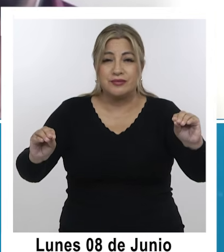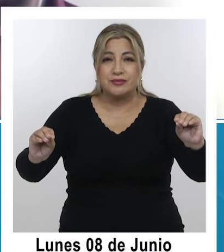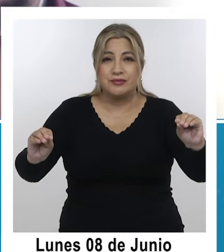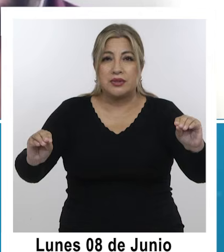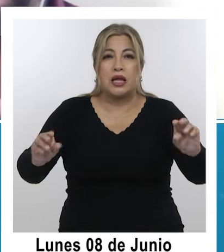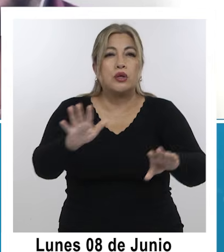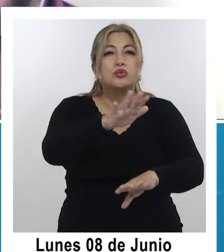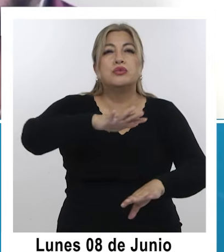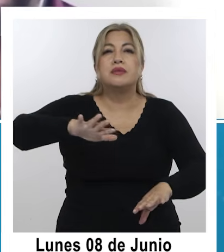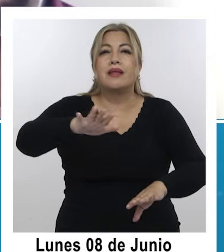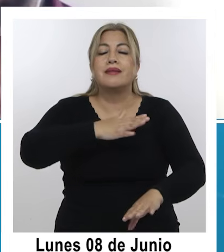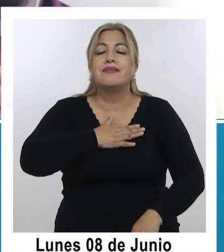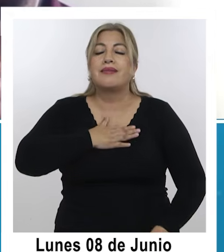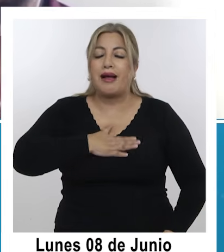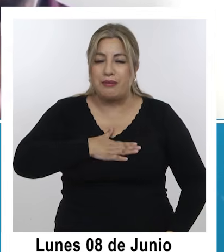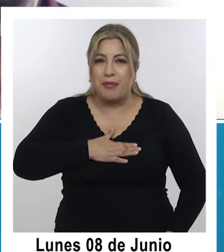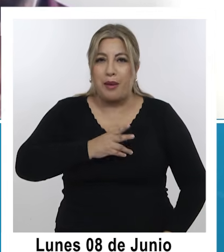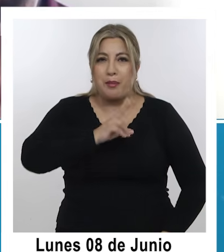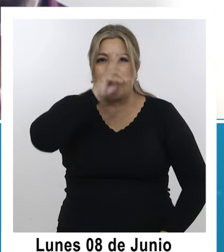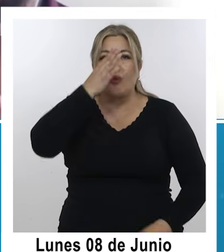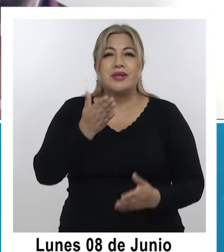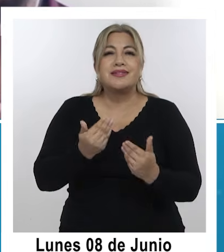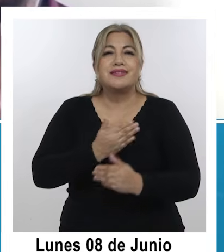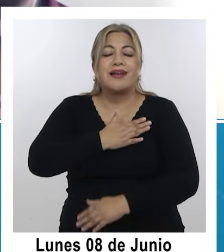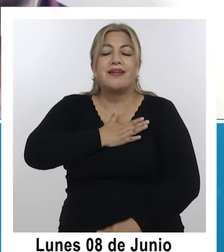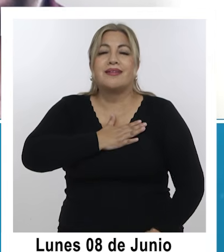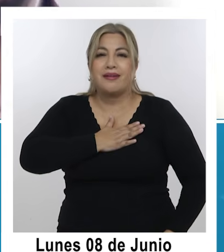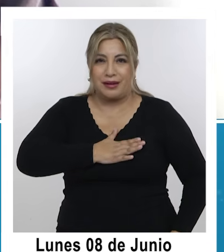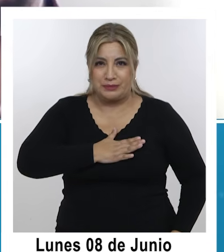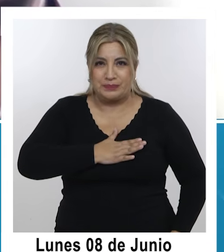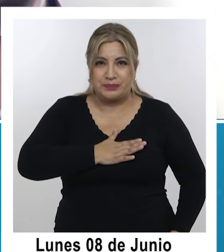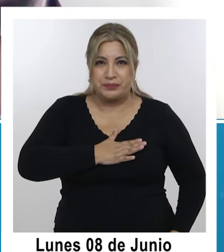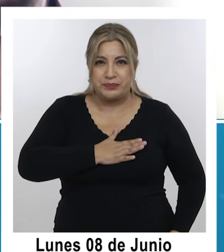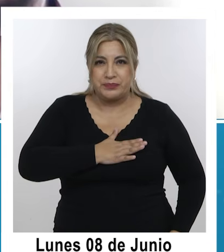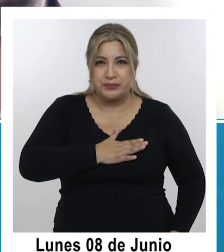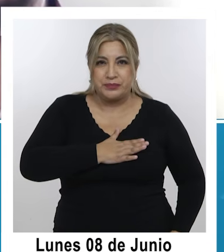a la calma. Eso es lo que necesita el país, calma, Ok,